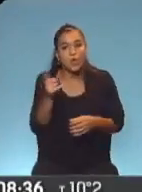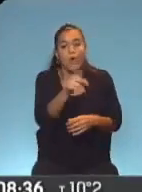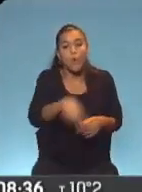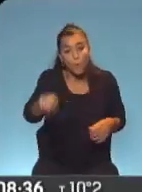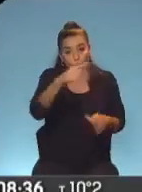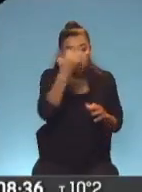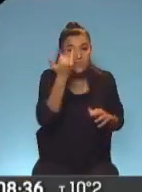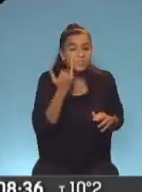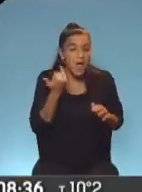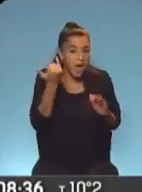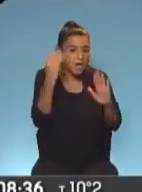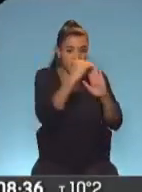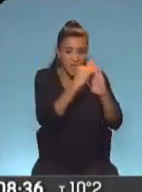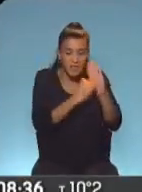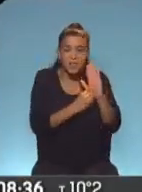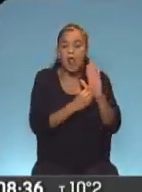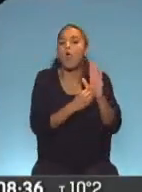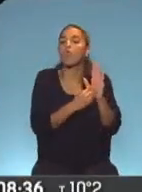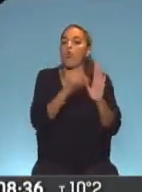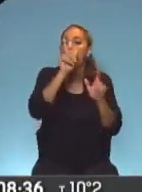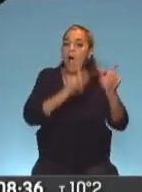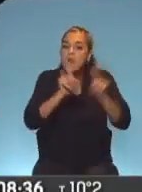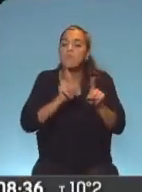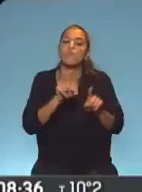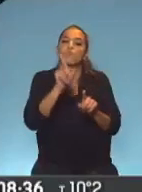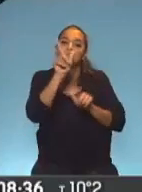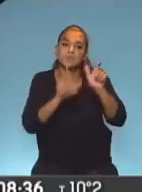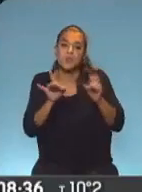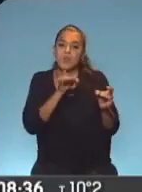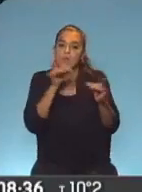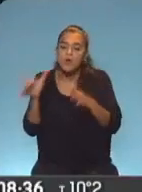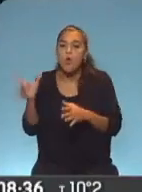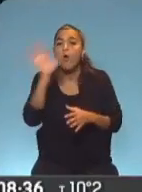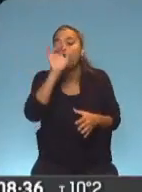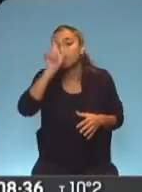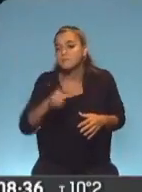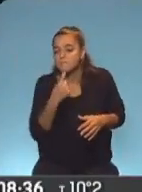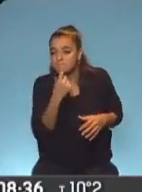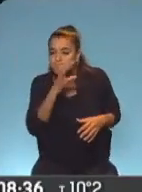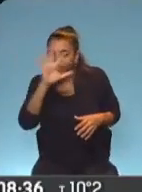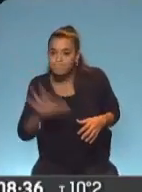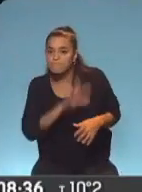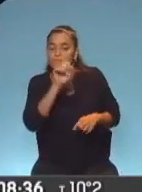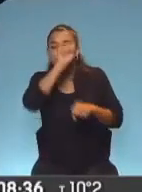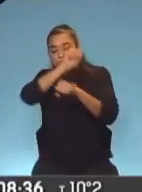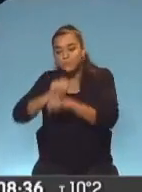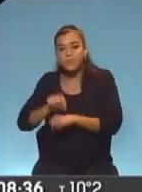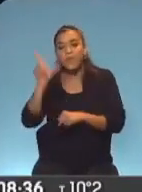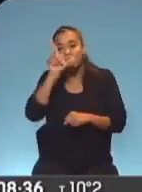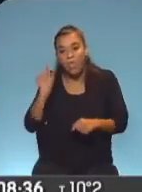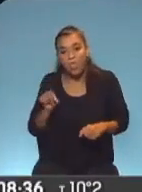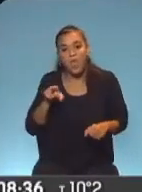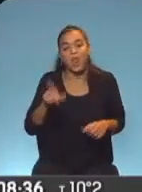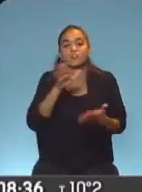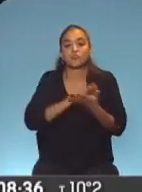ustedes registrado algún caso de contagio o de caso sospechoso en los penales federales sobre